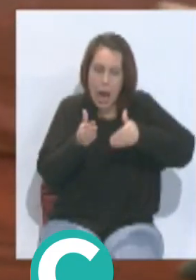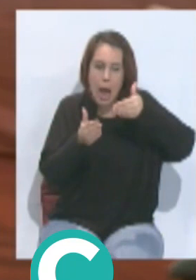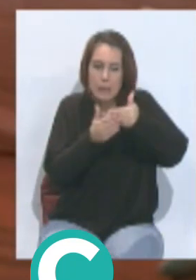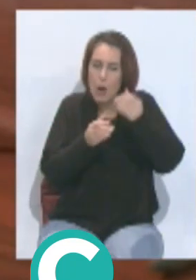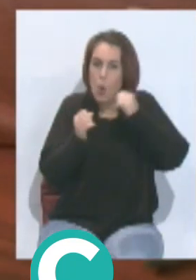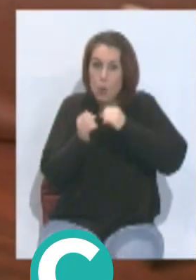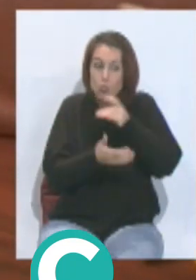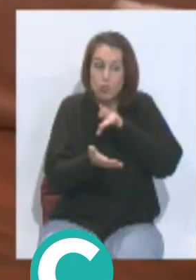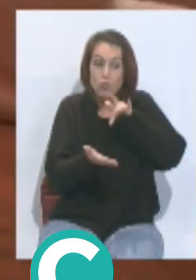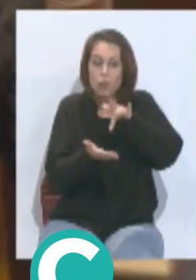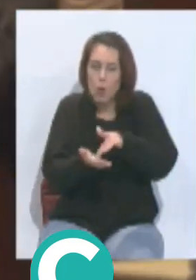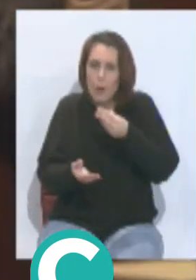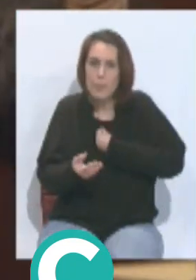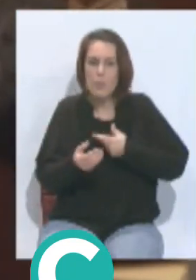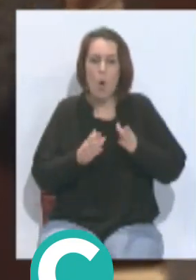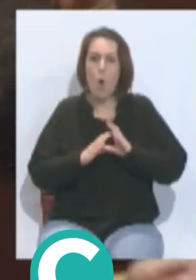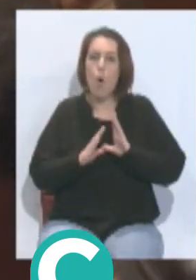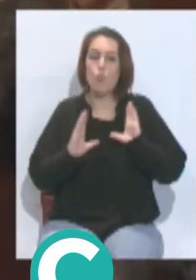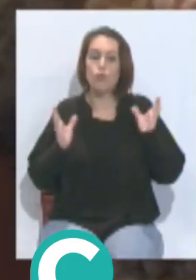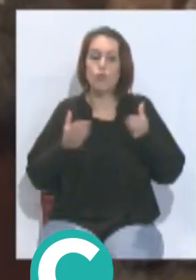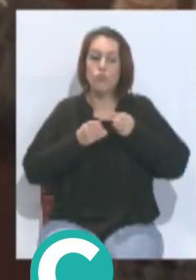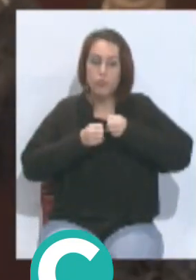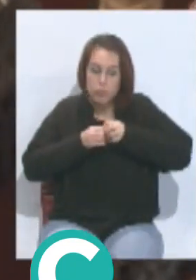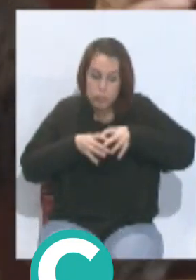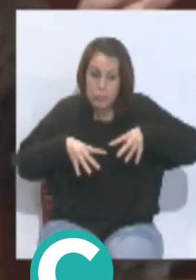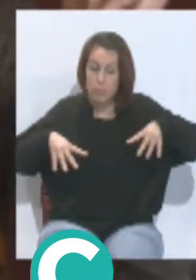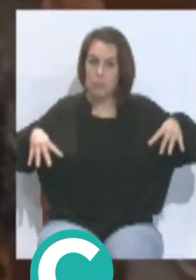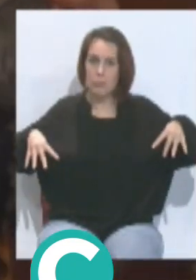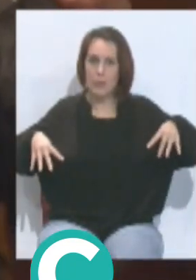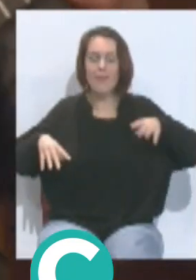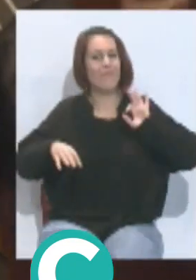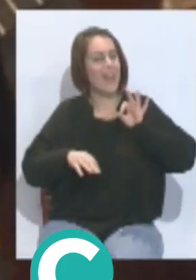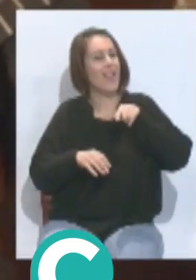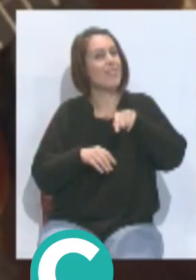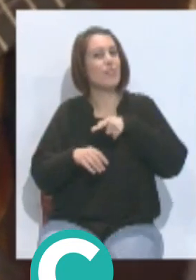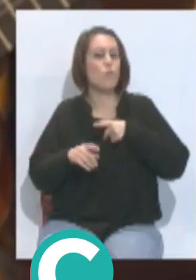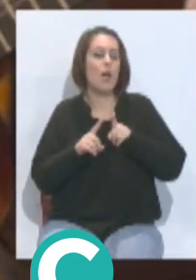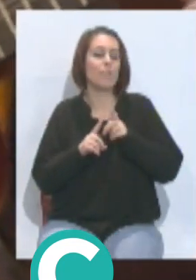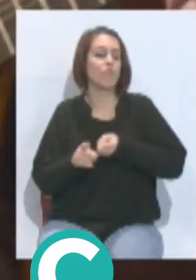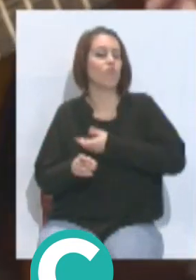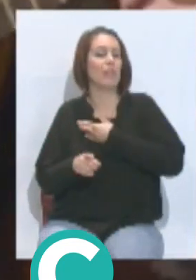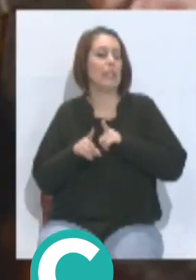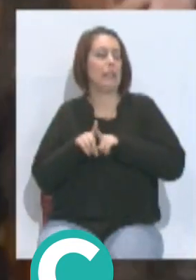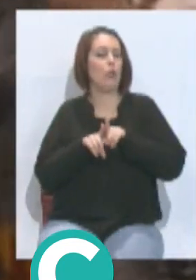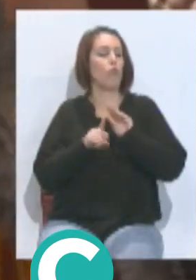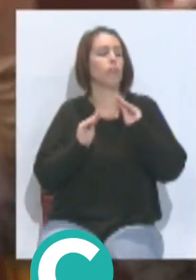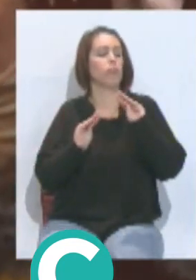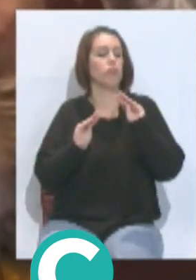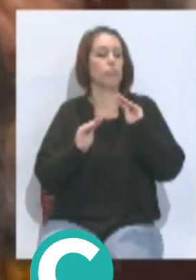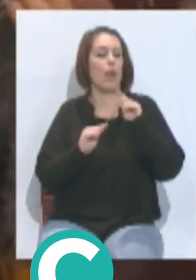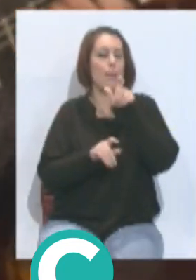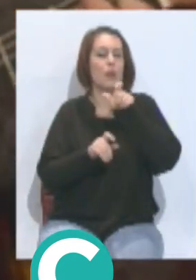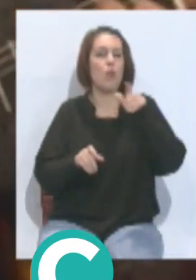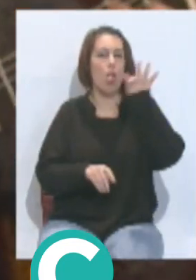concurso, hasta el momento en el que se estrena esa obra, pues es verdad que fomentáis ese espíritu crítico y formáis, ¿no?, al